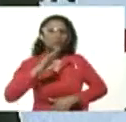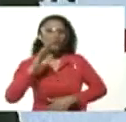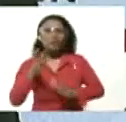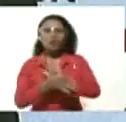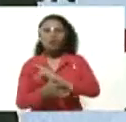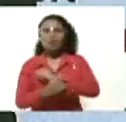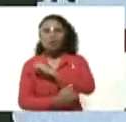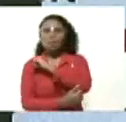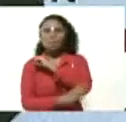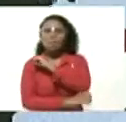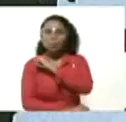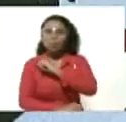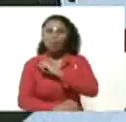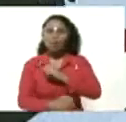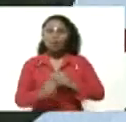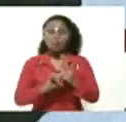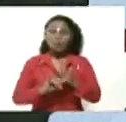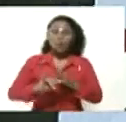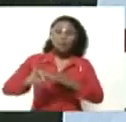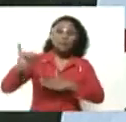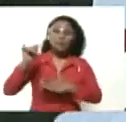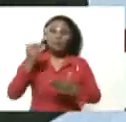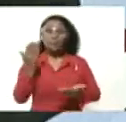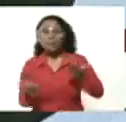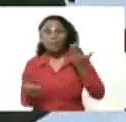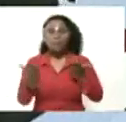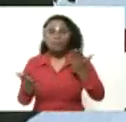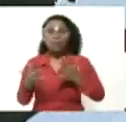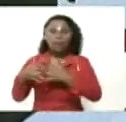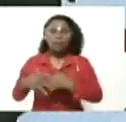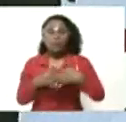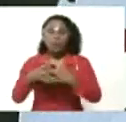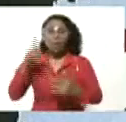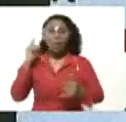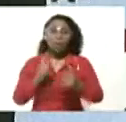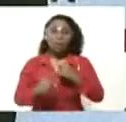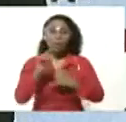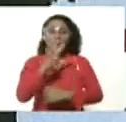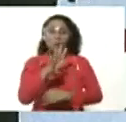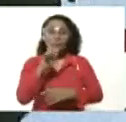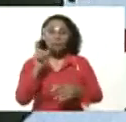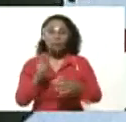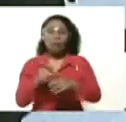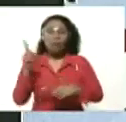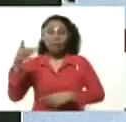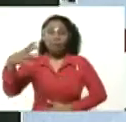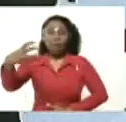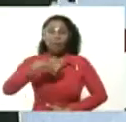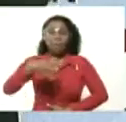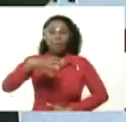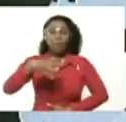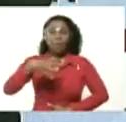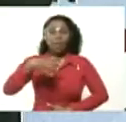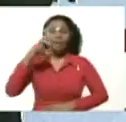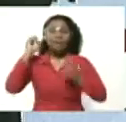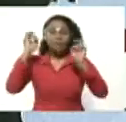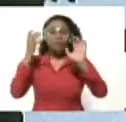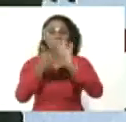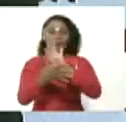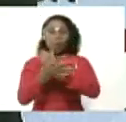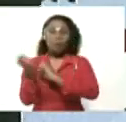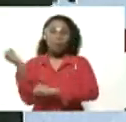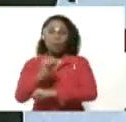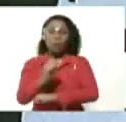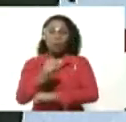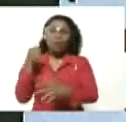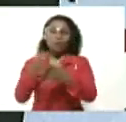de las desigualdades. Y Estados Unidos en las últimas cuatro décadas es campeona al respecto. La lucha,